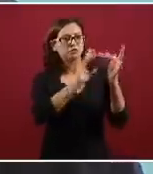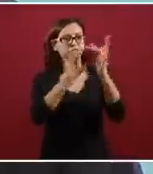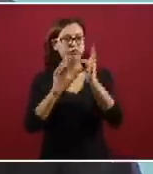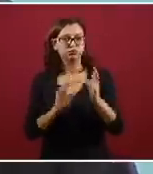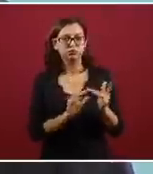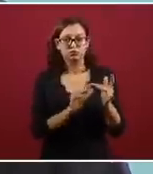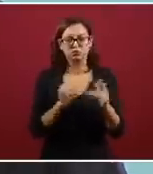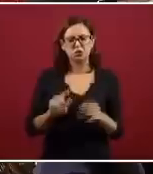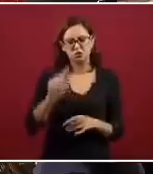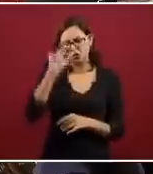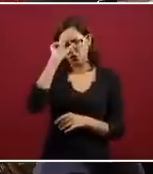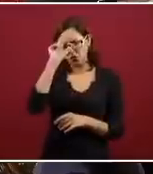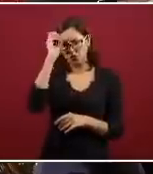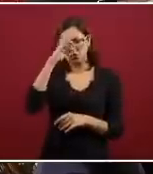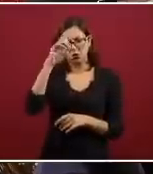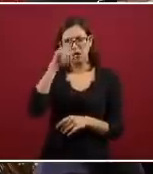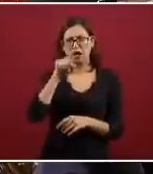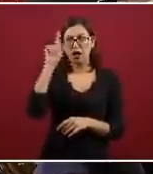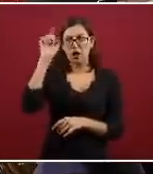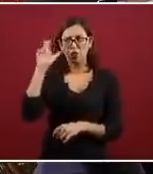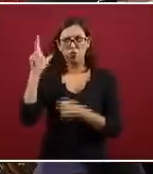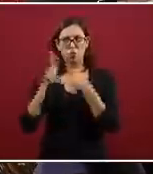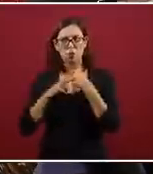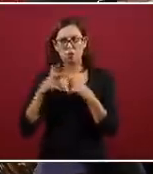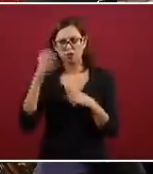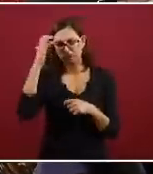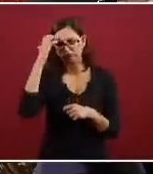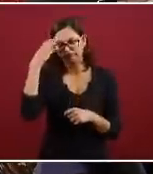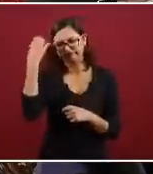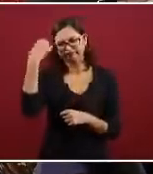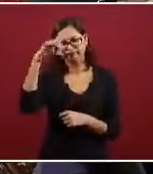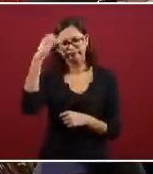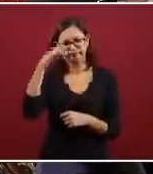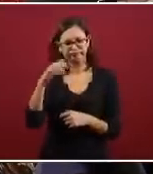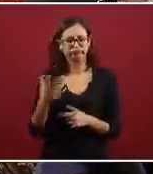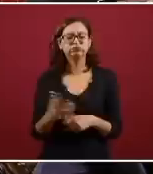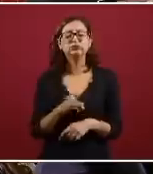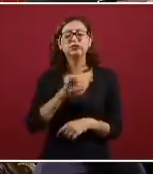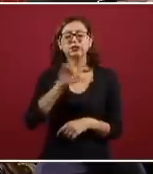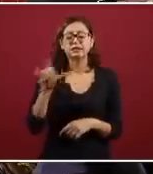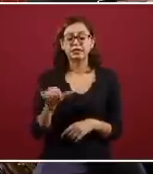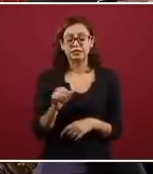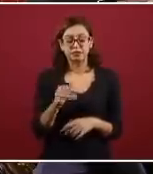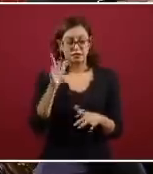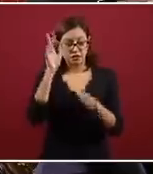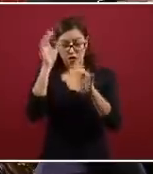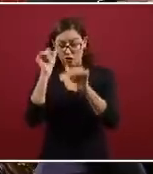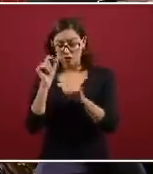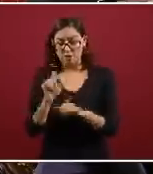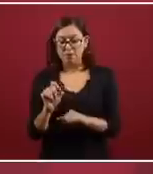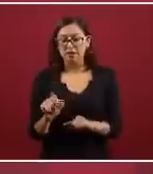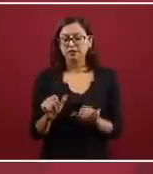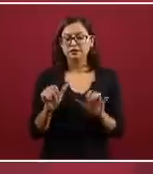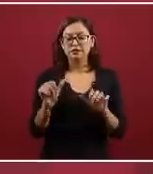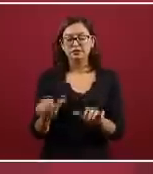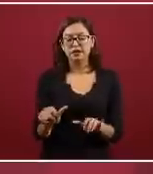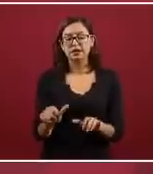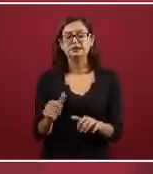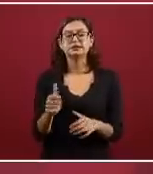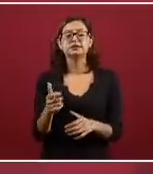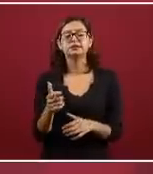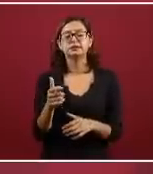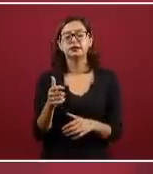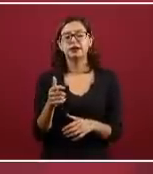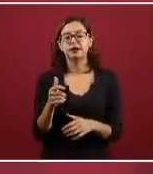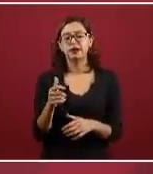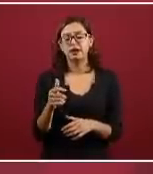algunos procesos en Europa. El presidente de México, posteriormente al acuerdo del 26 de agosto entre CFE